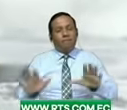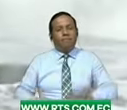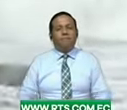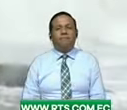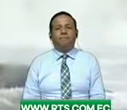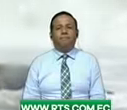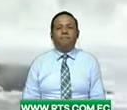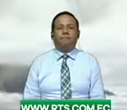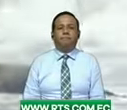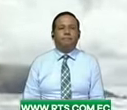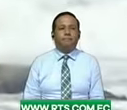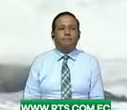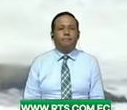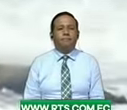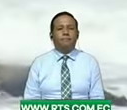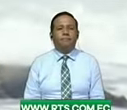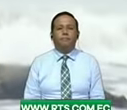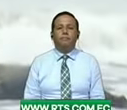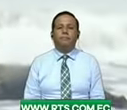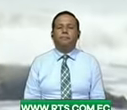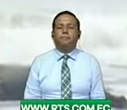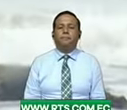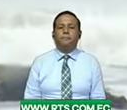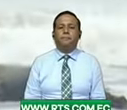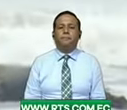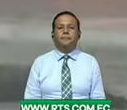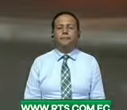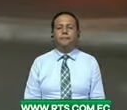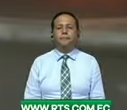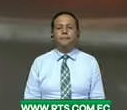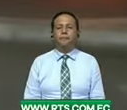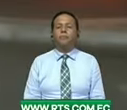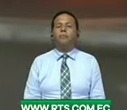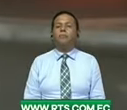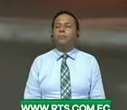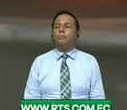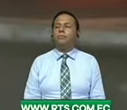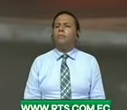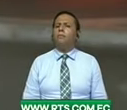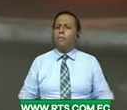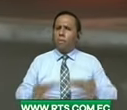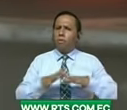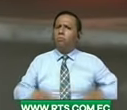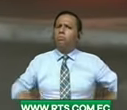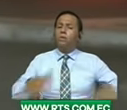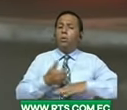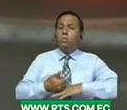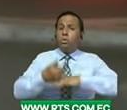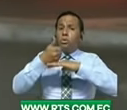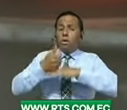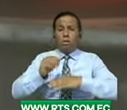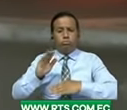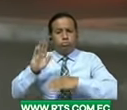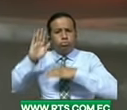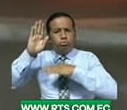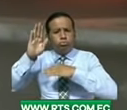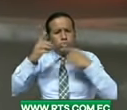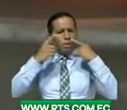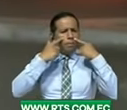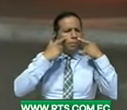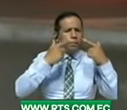García, informó Jorge Escobar. Las autoridades se han comprometido a vigilar el